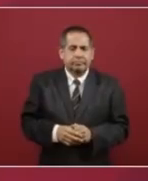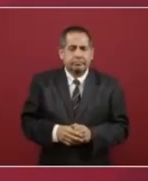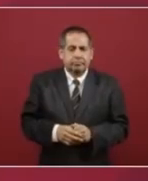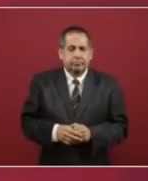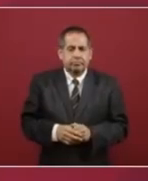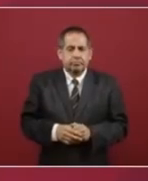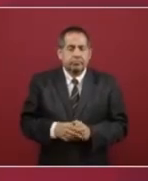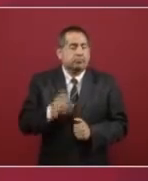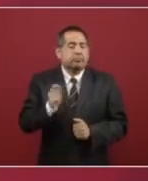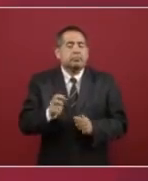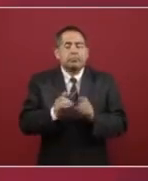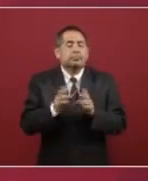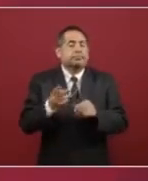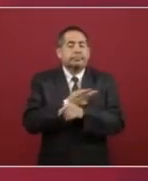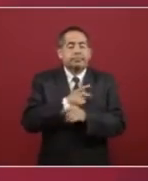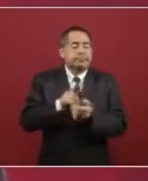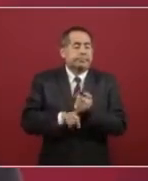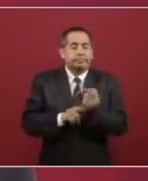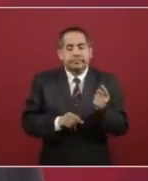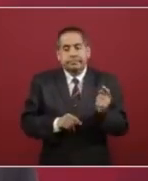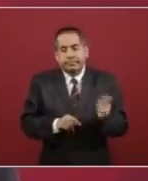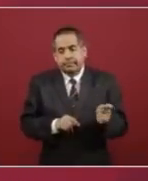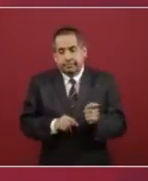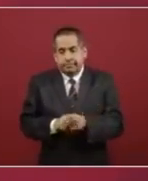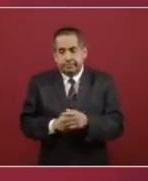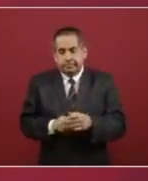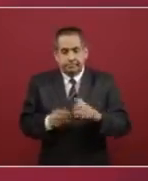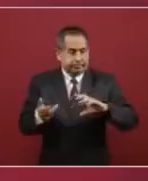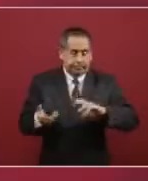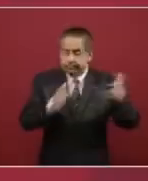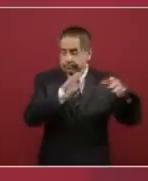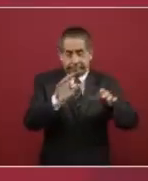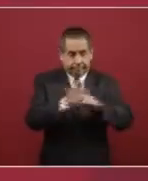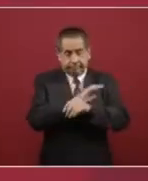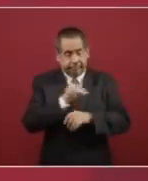Lo que sucede es que hay un cambio también,